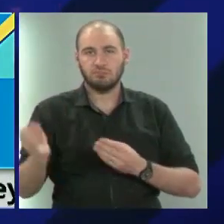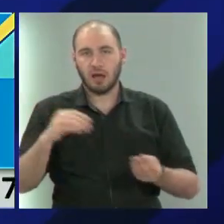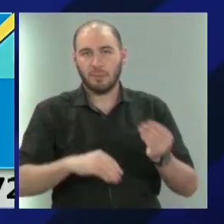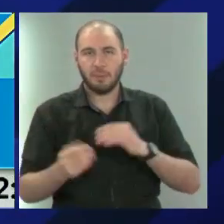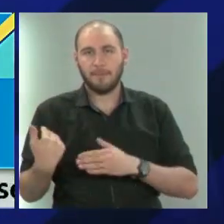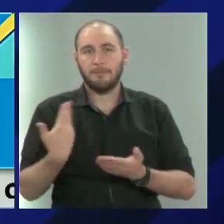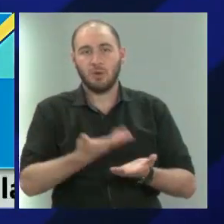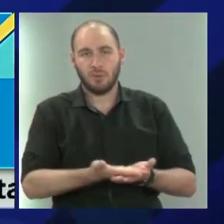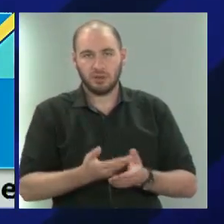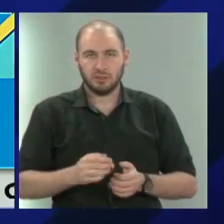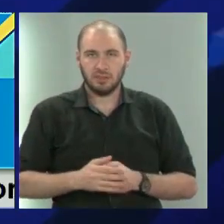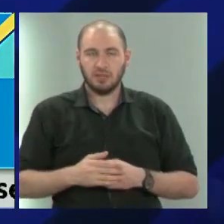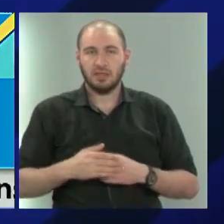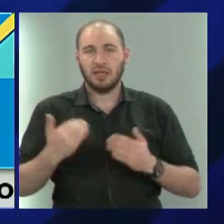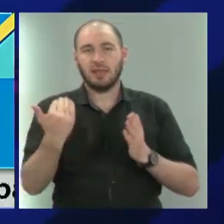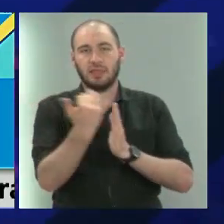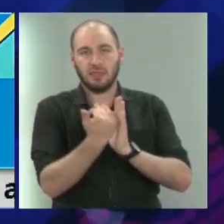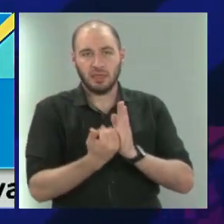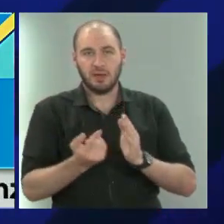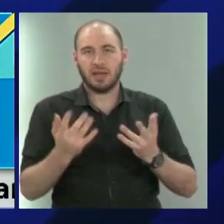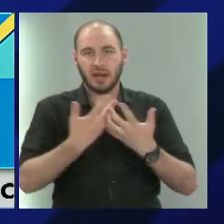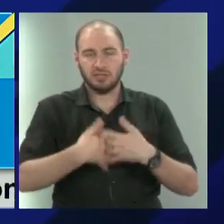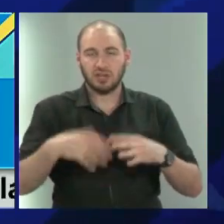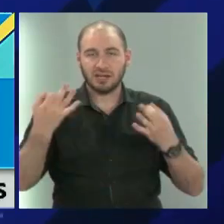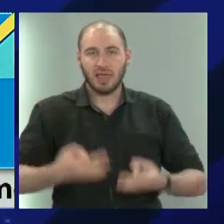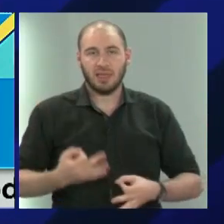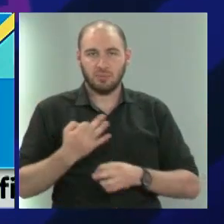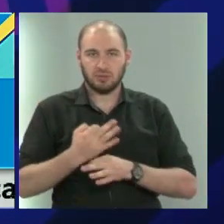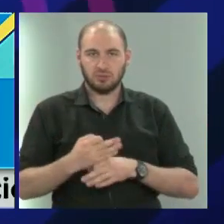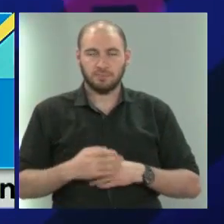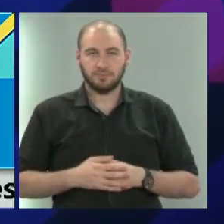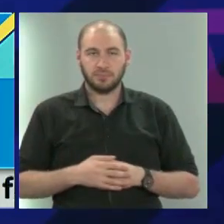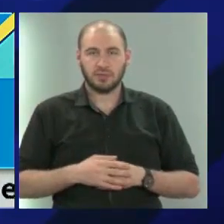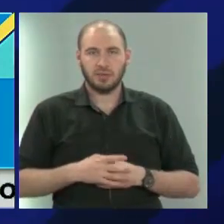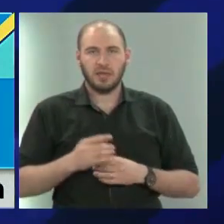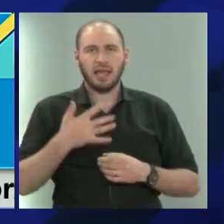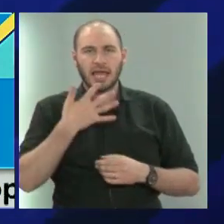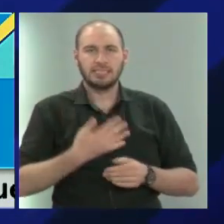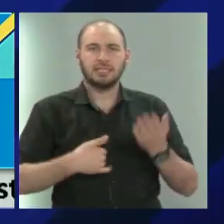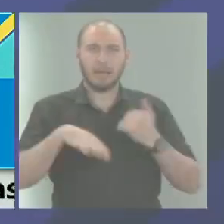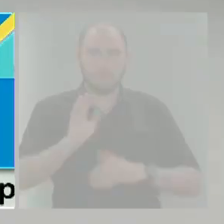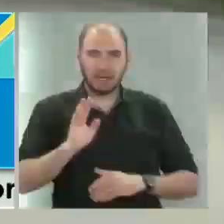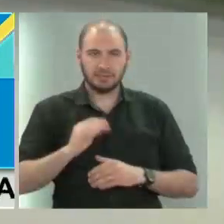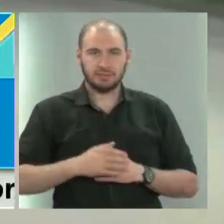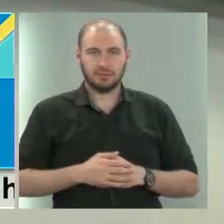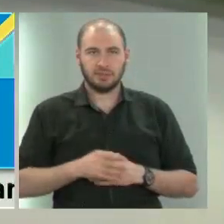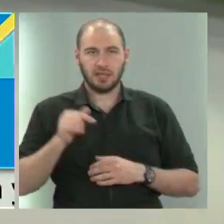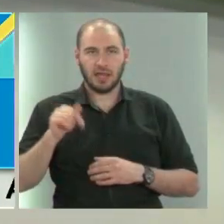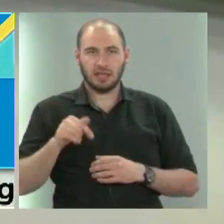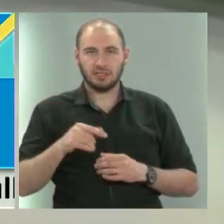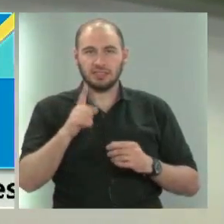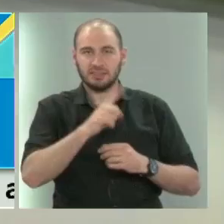vienen proponiéndolos, ¿no? Que son los factores asociados a calidad educativa. Bien, para tratar de entender un poco más acerca de